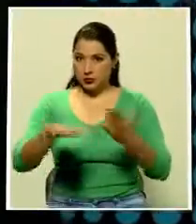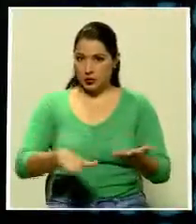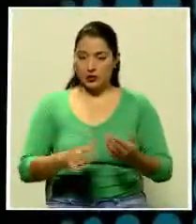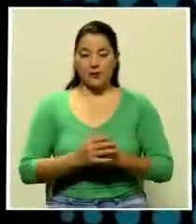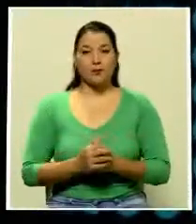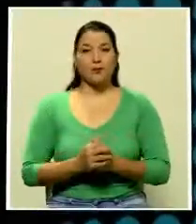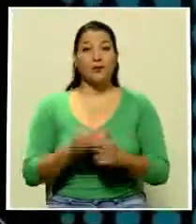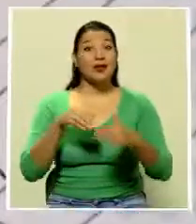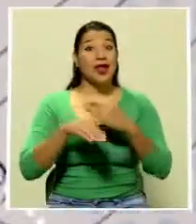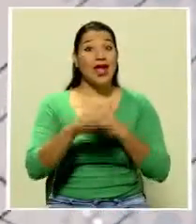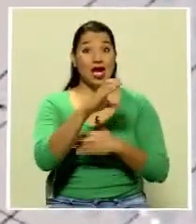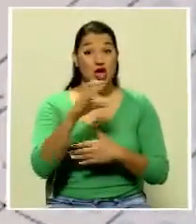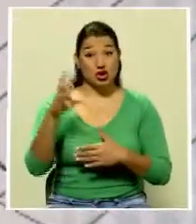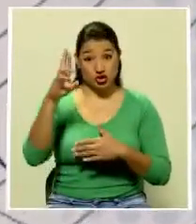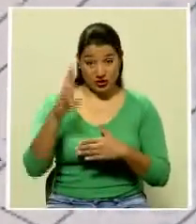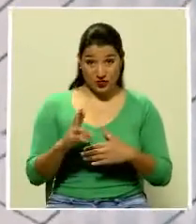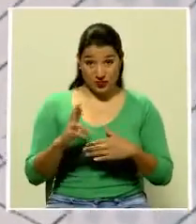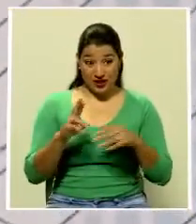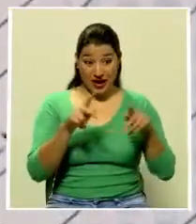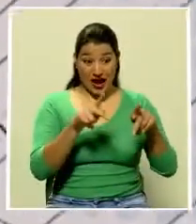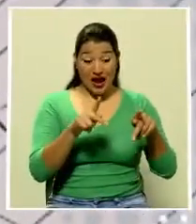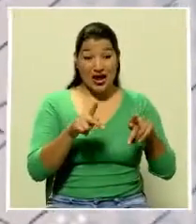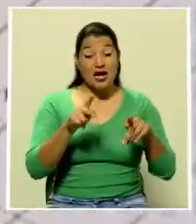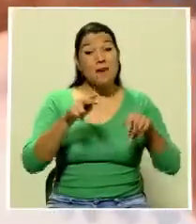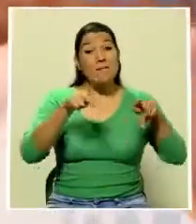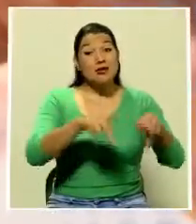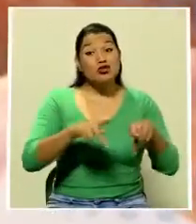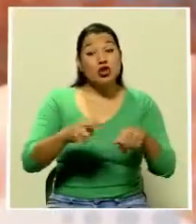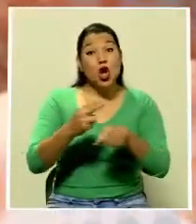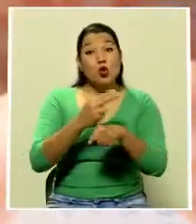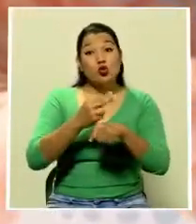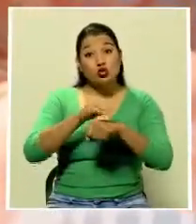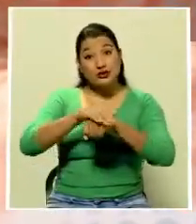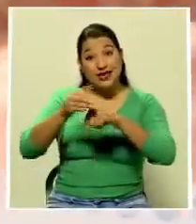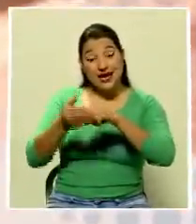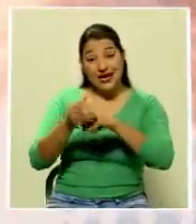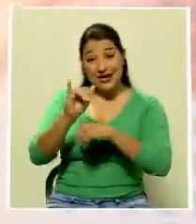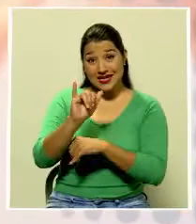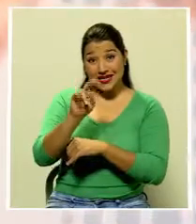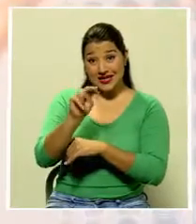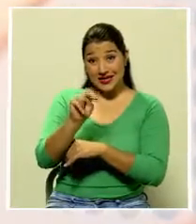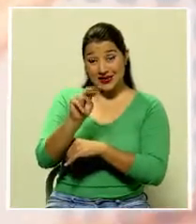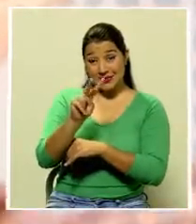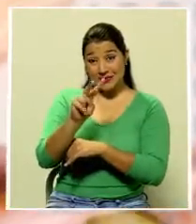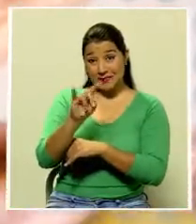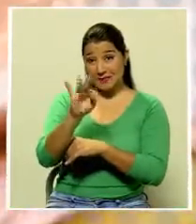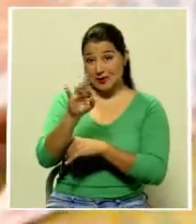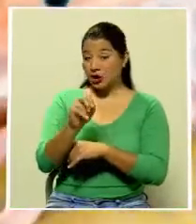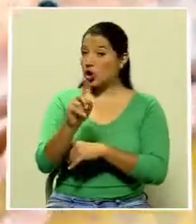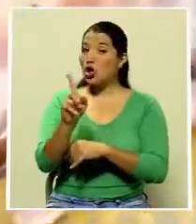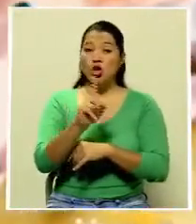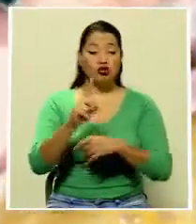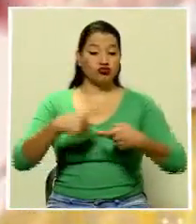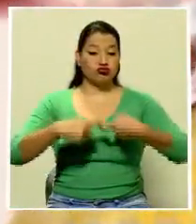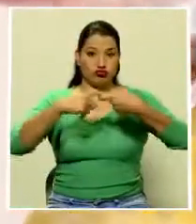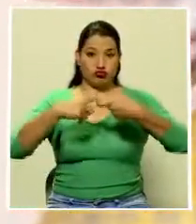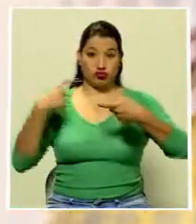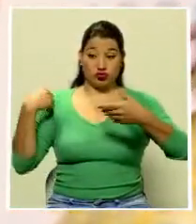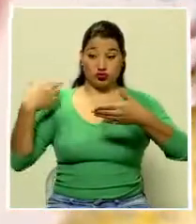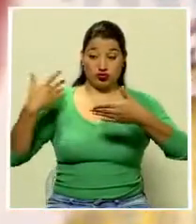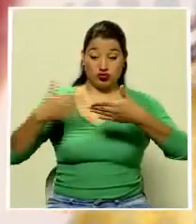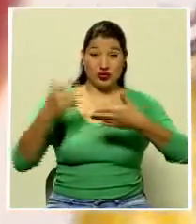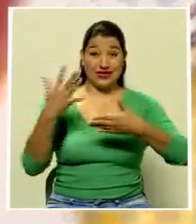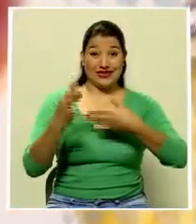En Costa Rica, la fertilización in vitro no se aplicó durante 19 años, dejando secuelas en las parejas que acudían a la